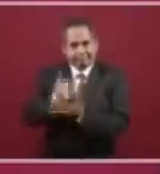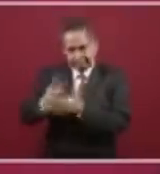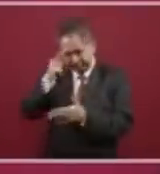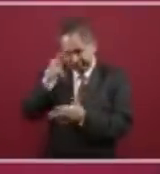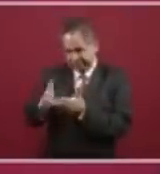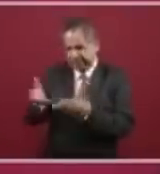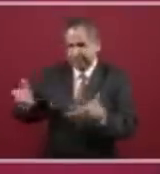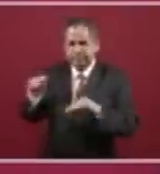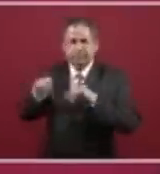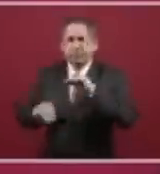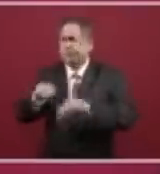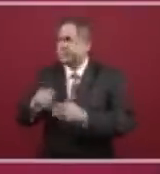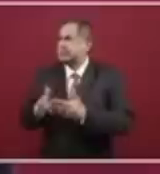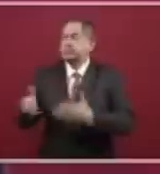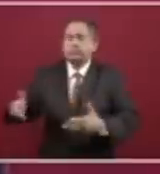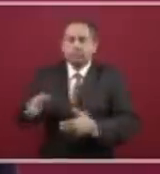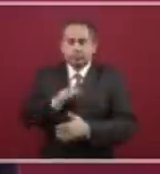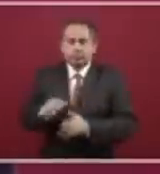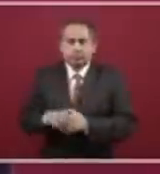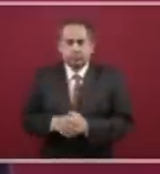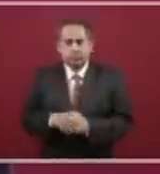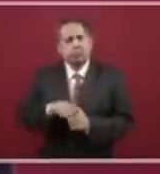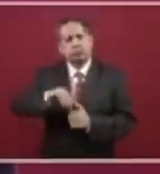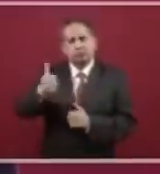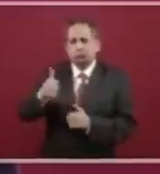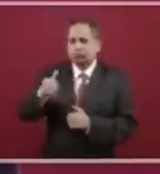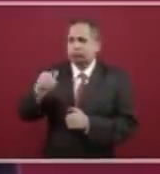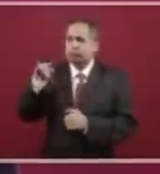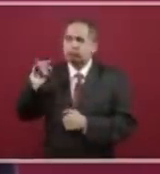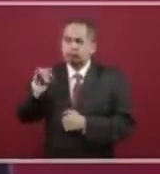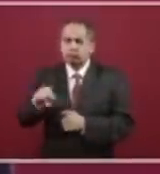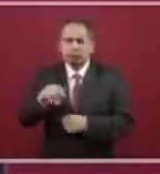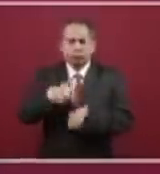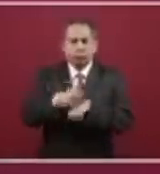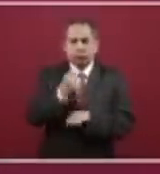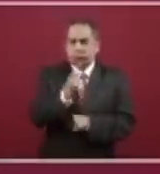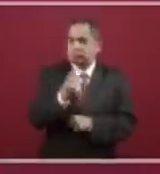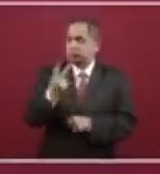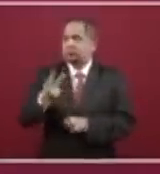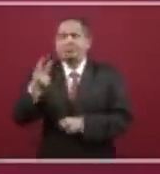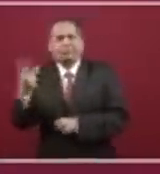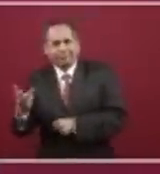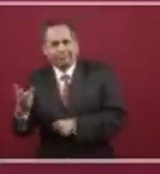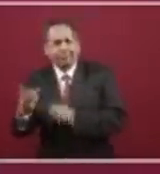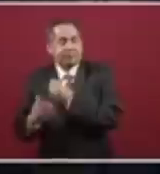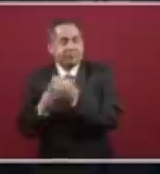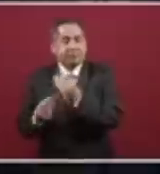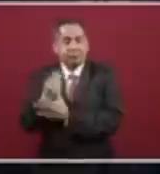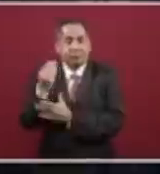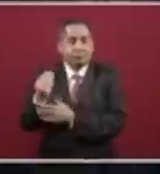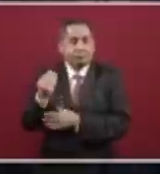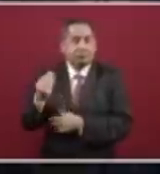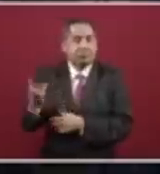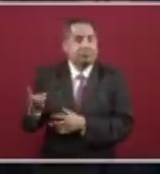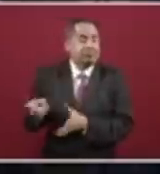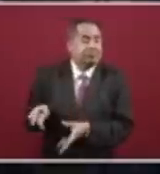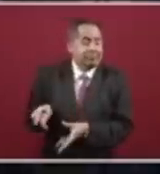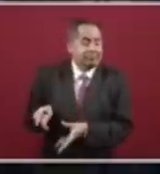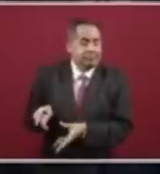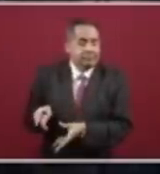aeropuerto otra terminal entonces todos se los dan a